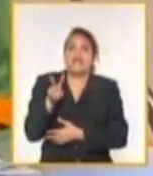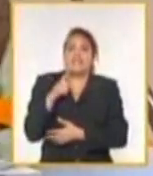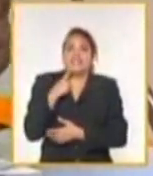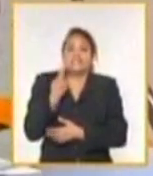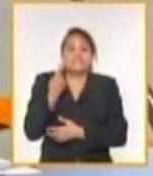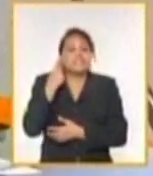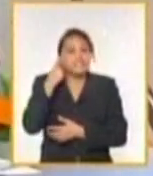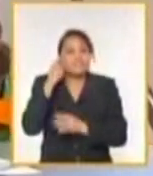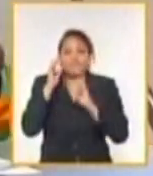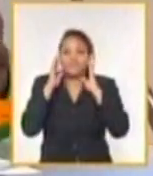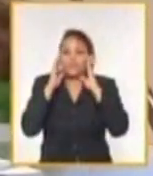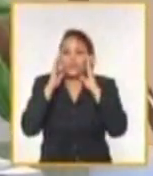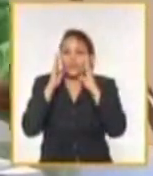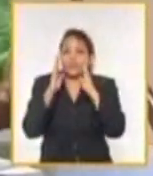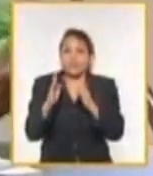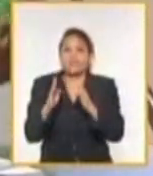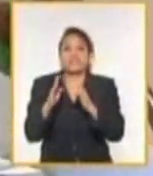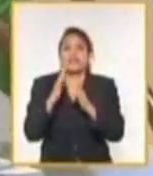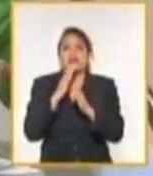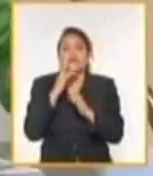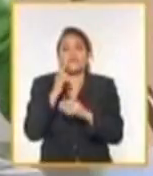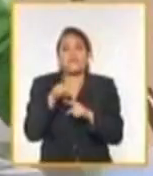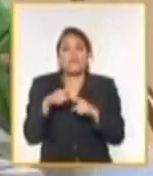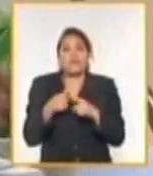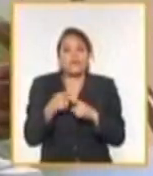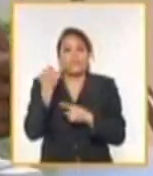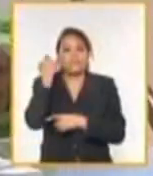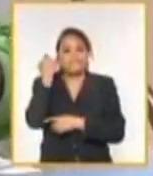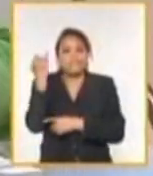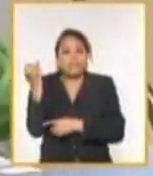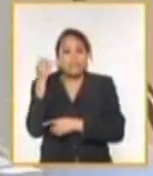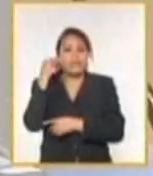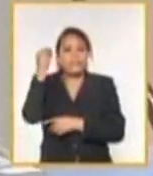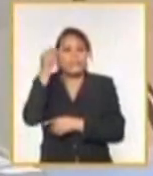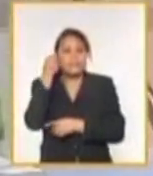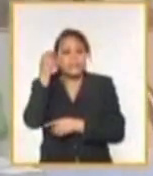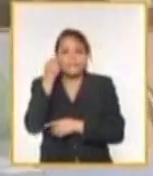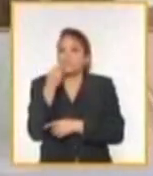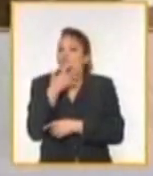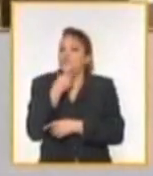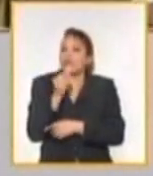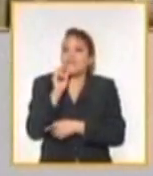él desde el punto de vista de sus ideas, de su pensamiento. Nos